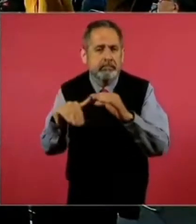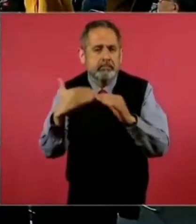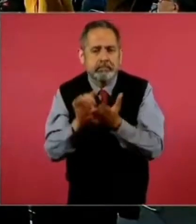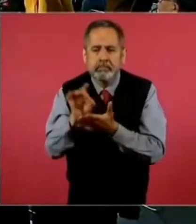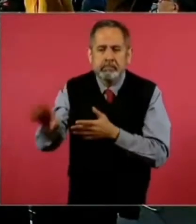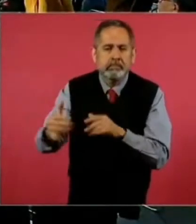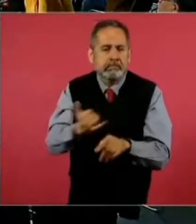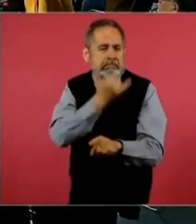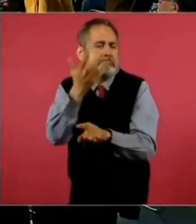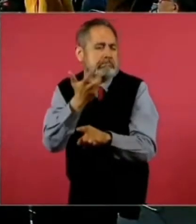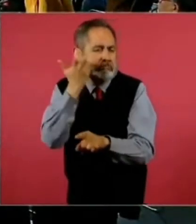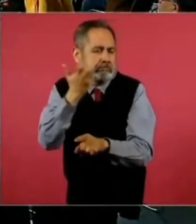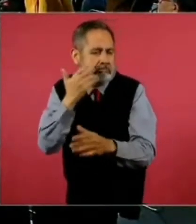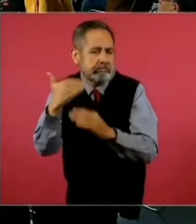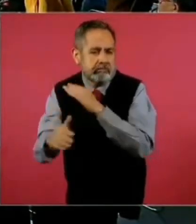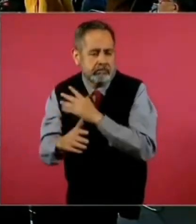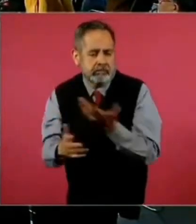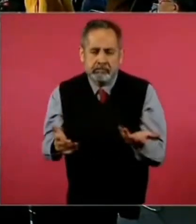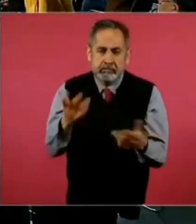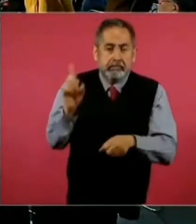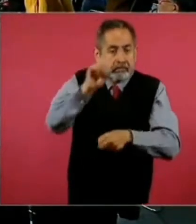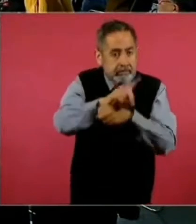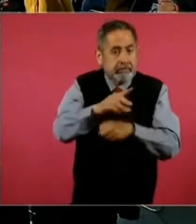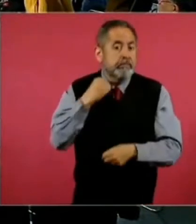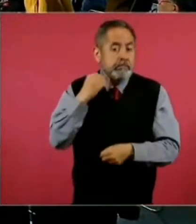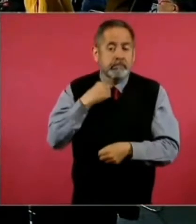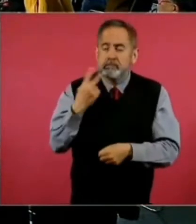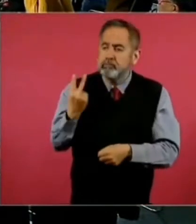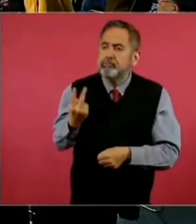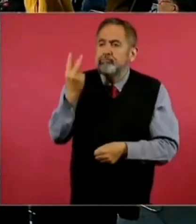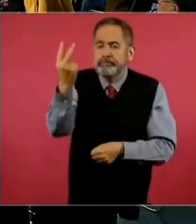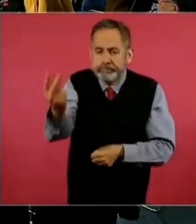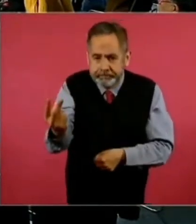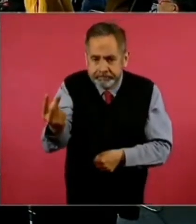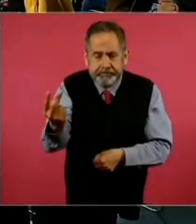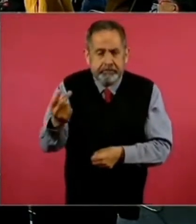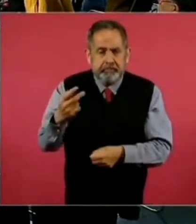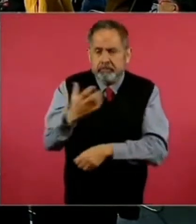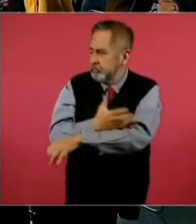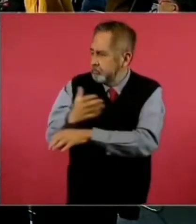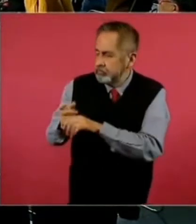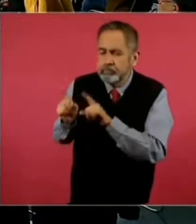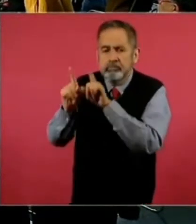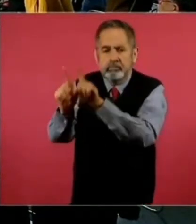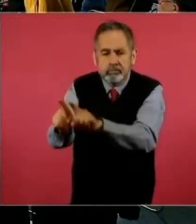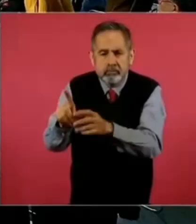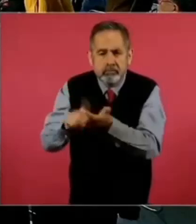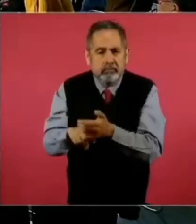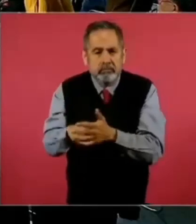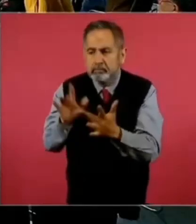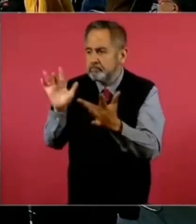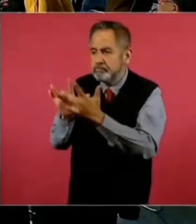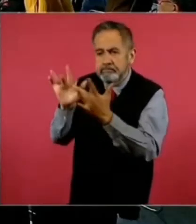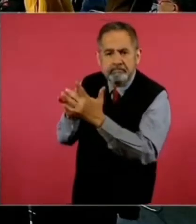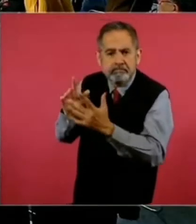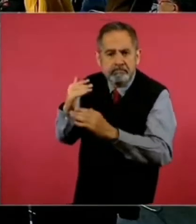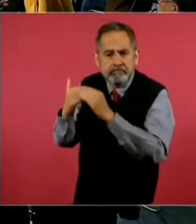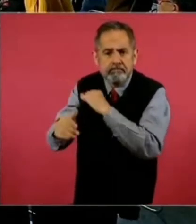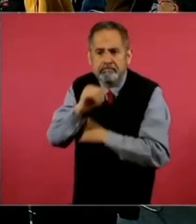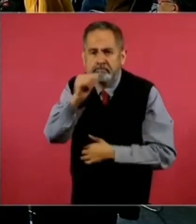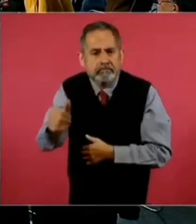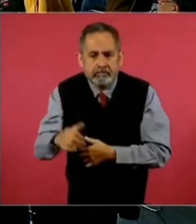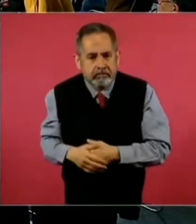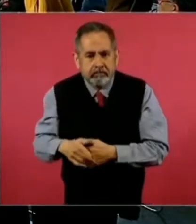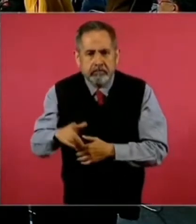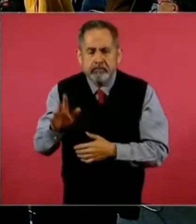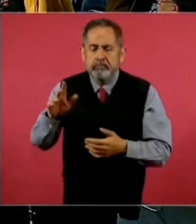El día de la denuncia me acompañó un abogado, pero me acompañó, nunca una protesta, y eso legalmente